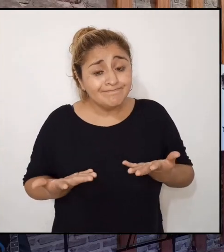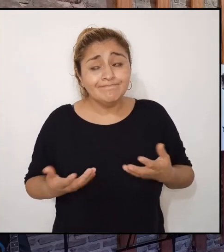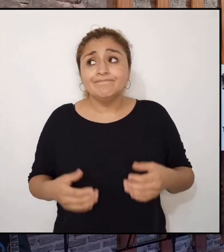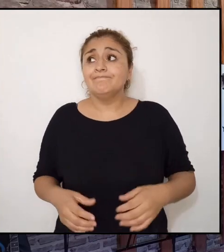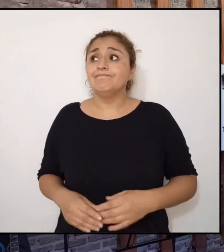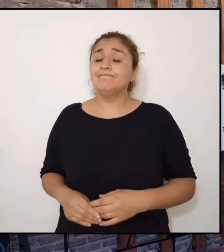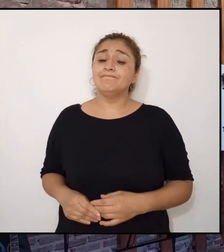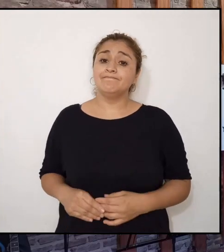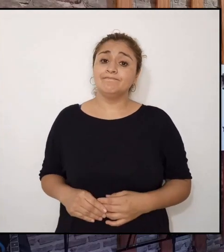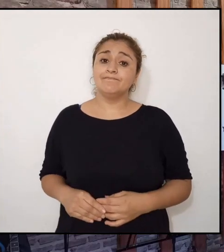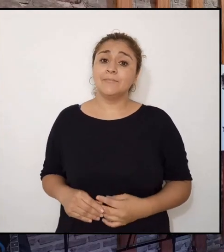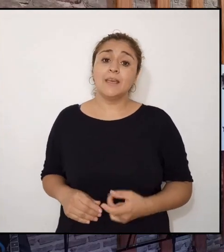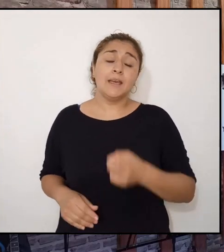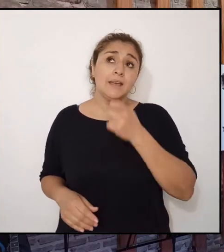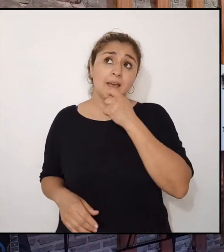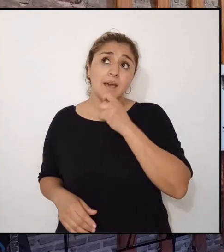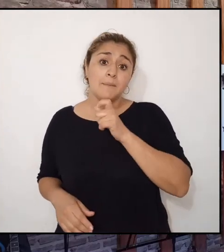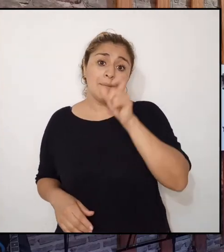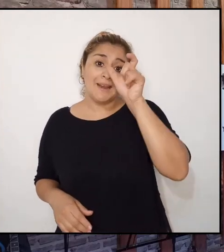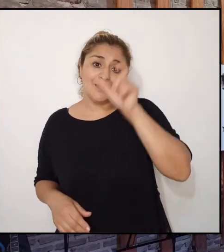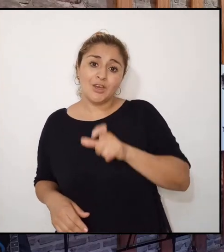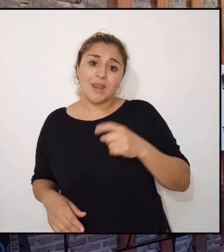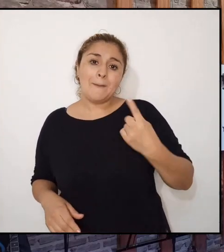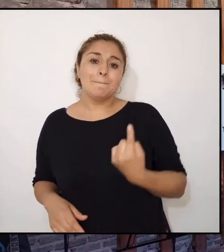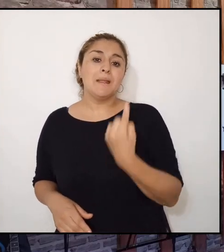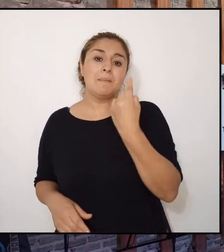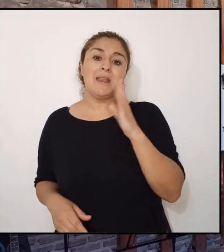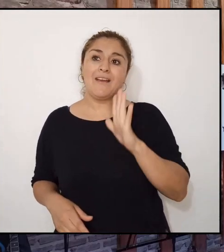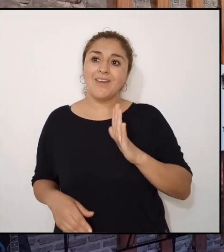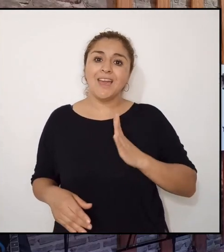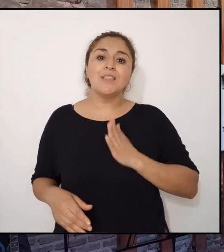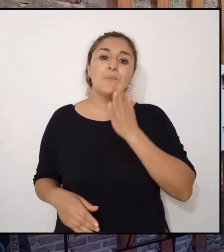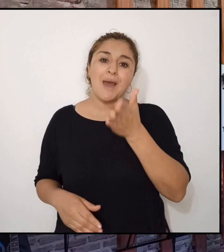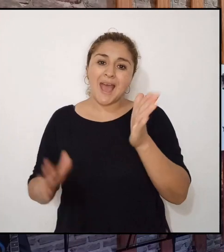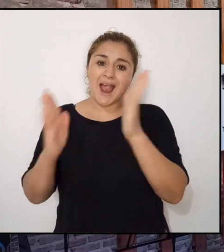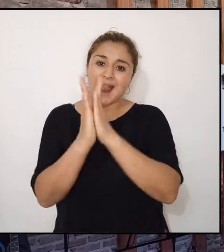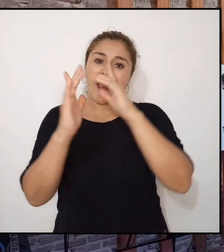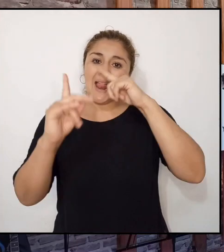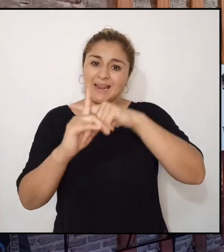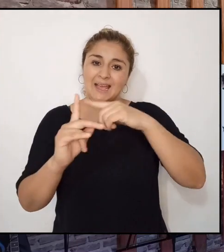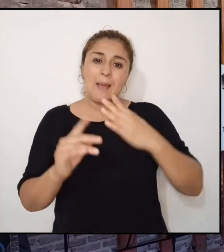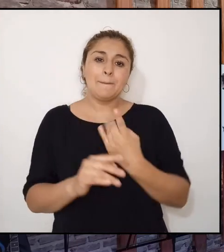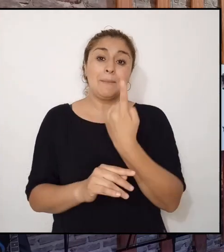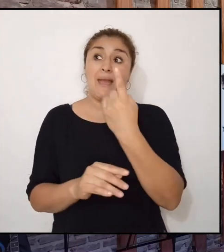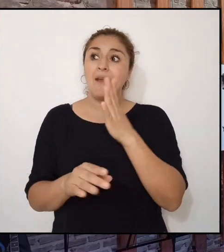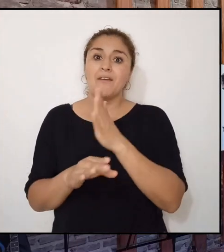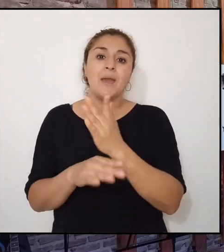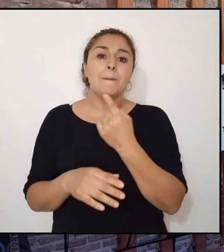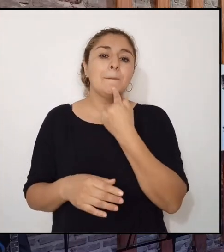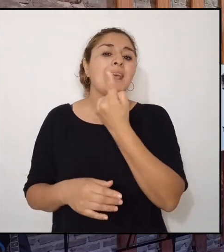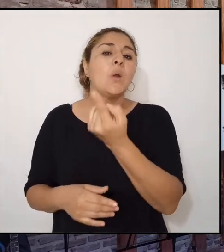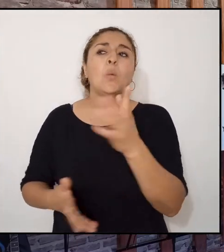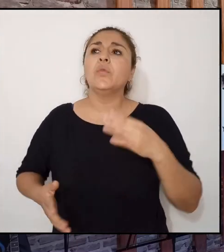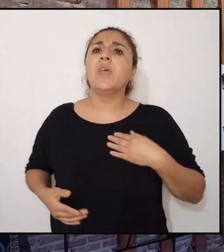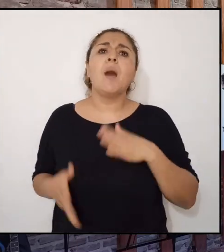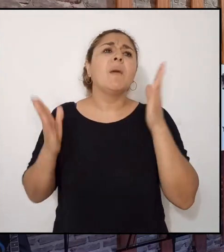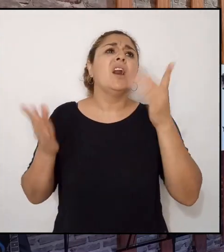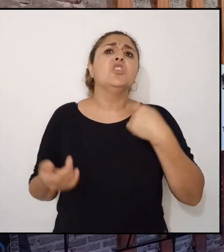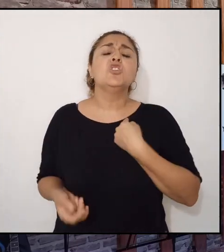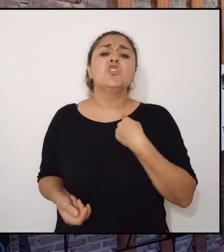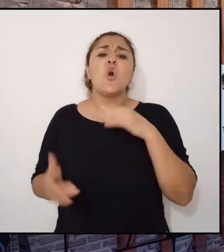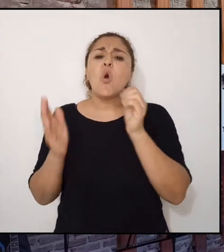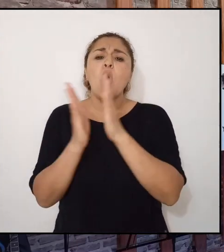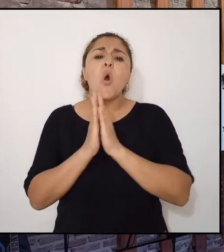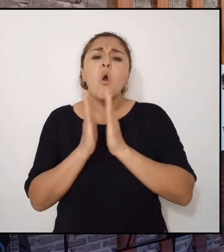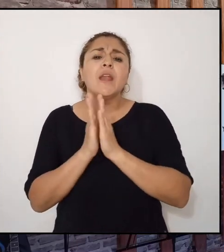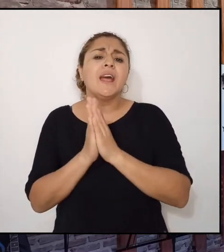la iglesia, y una de las preguntas más comunes es, ¿y cómo tengo que orar? Y yo le digo,